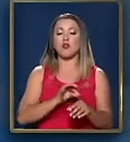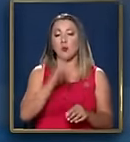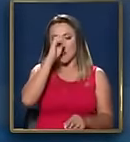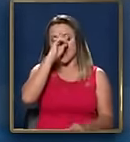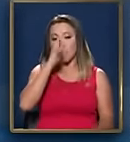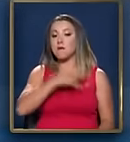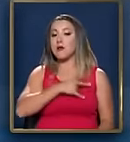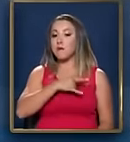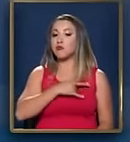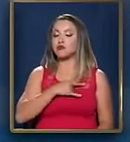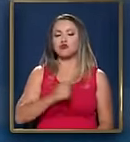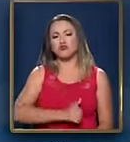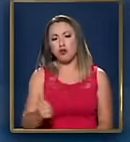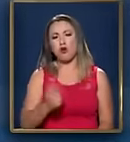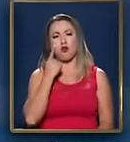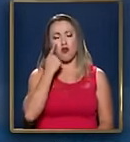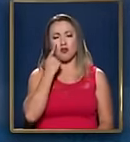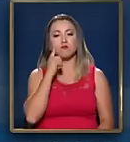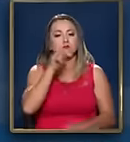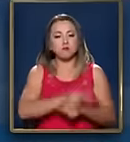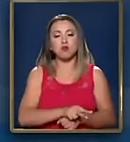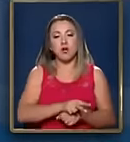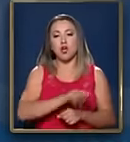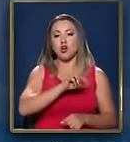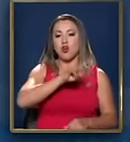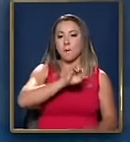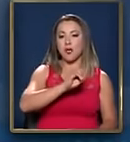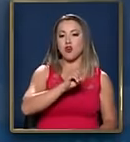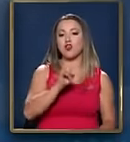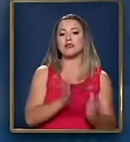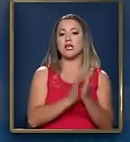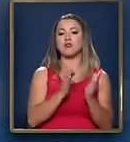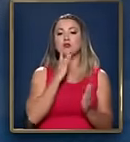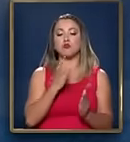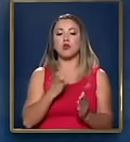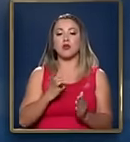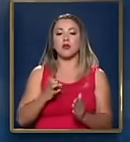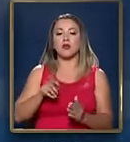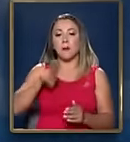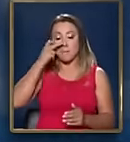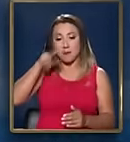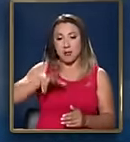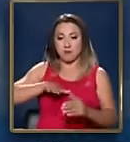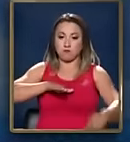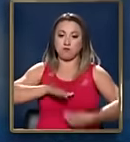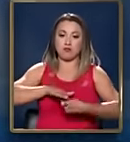y todos lo conocen como el Romeo Santos porque la bachata.